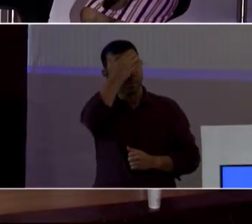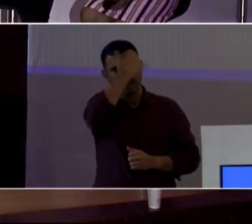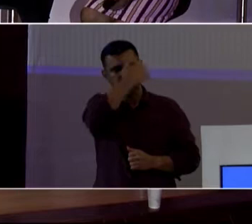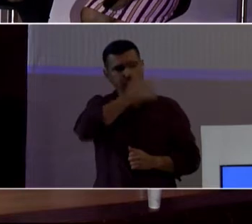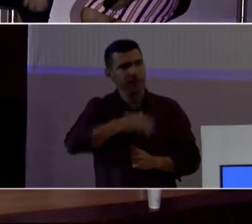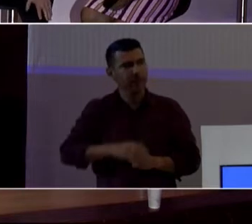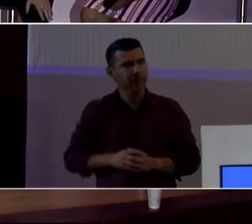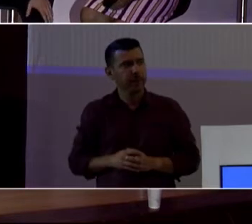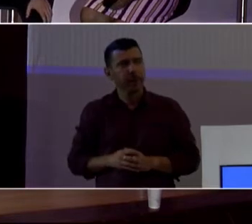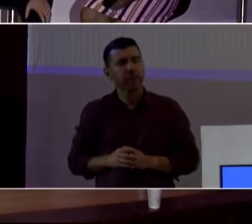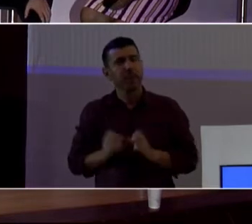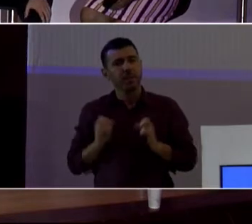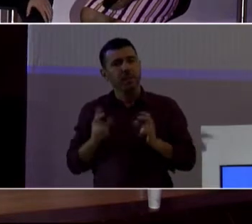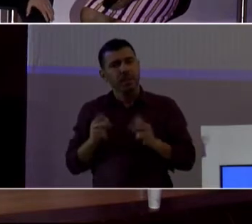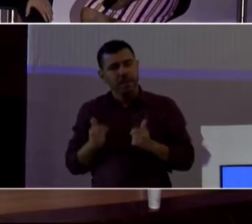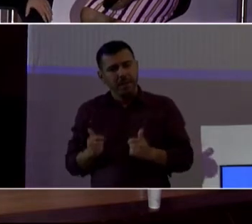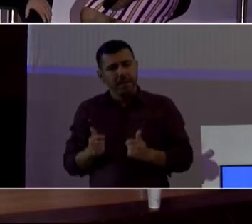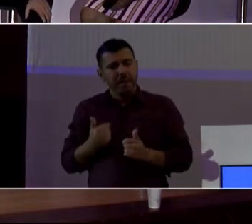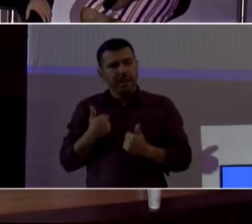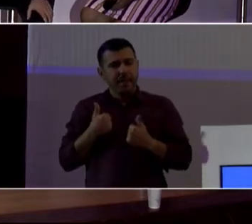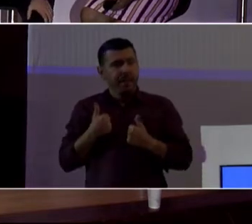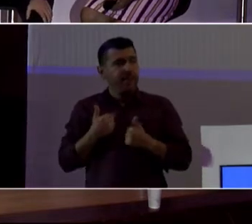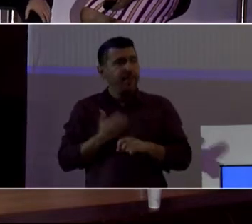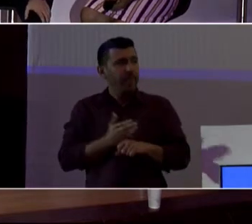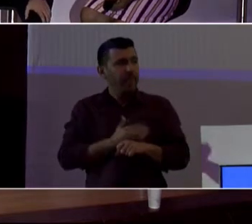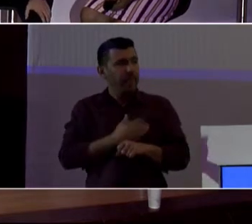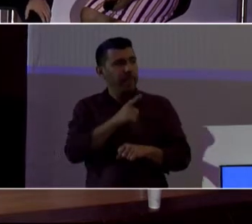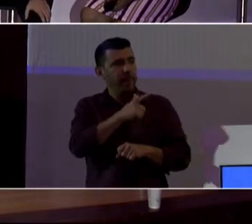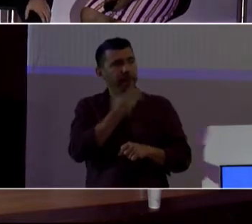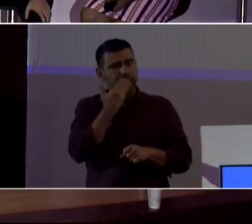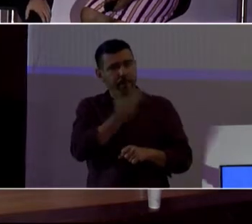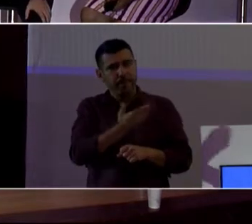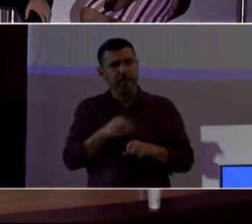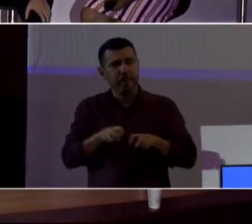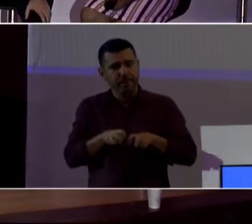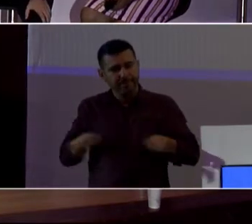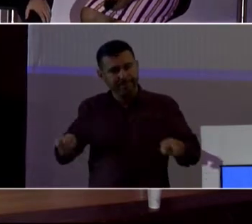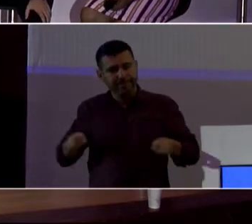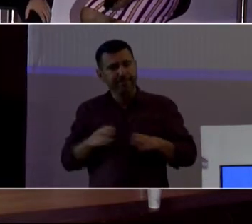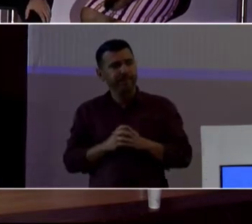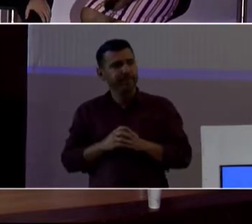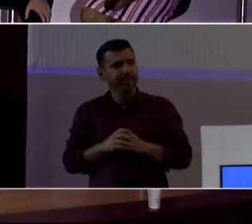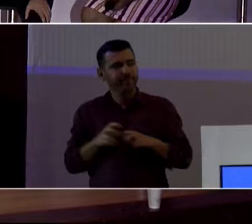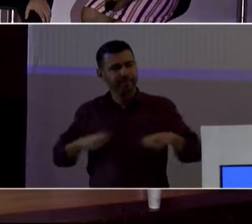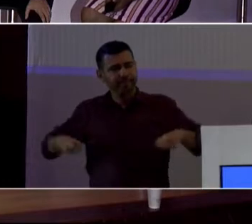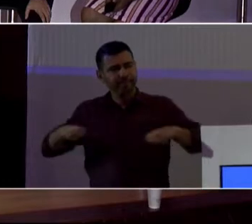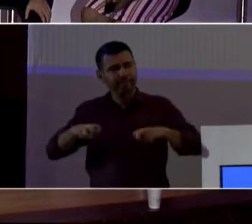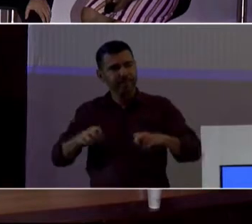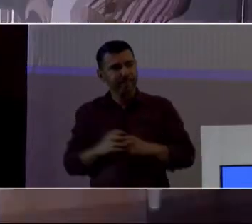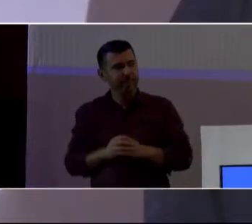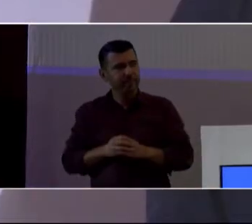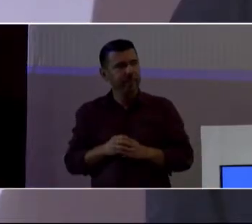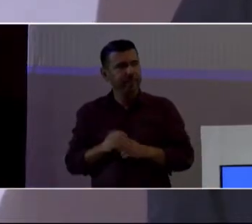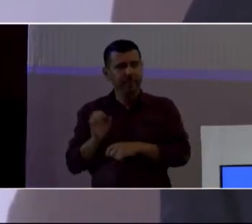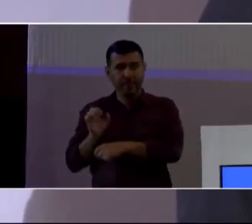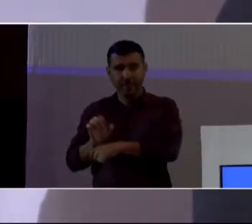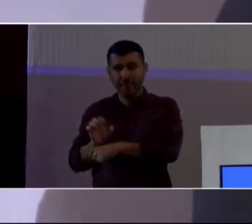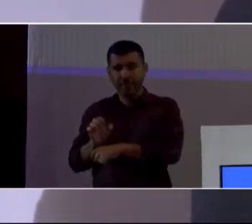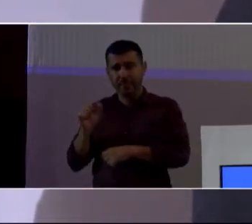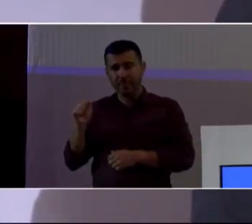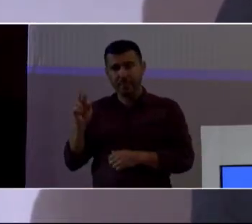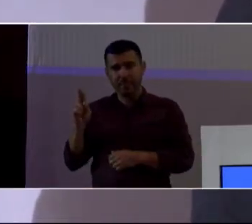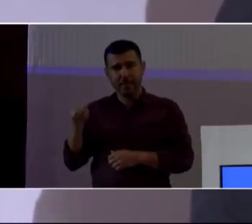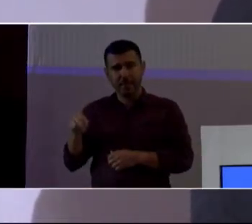Bueno, yo por último agradecerle igual al panel y a la agencia por dejarnos compartir aquí